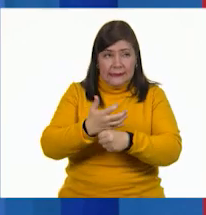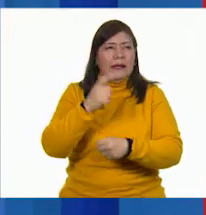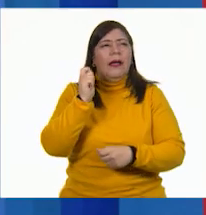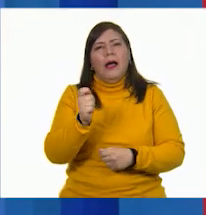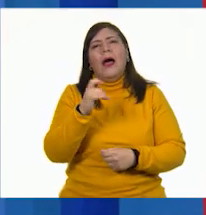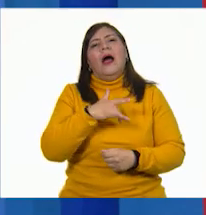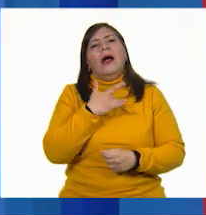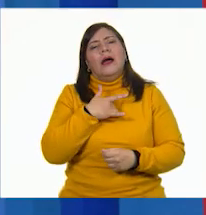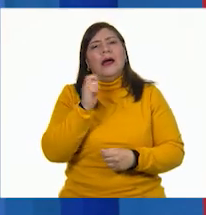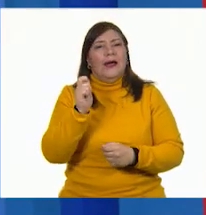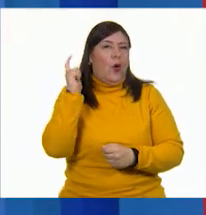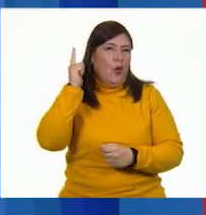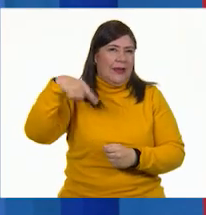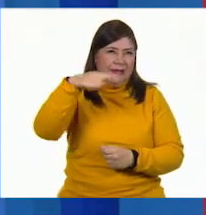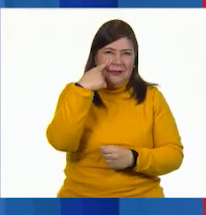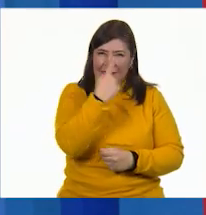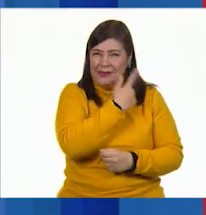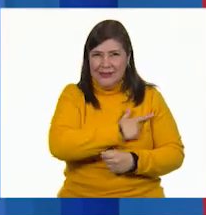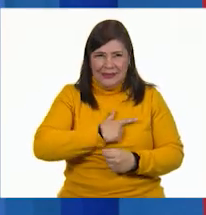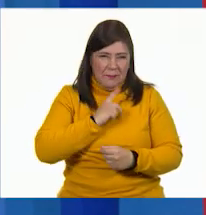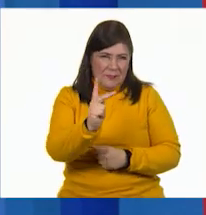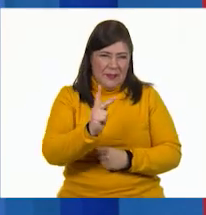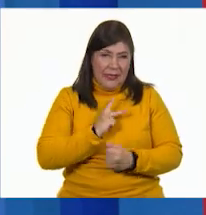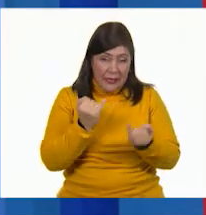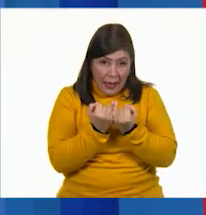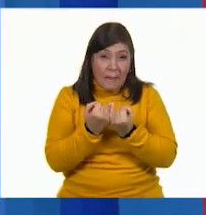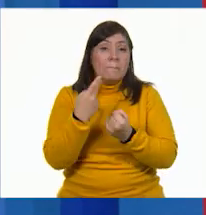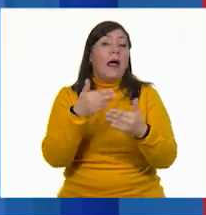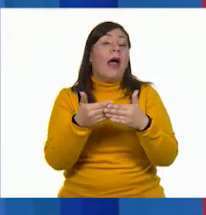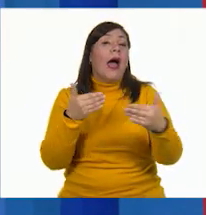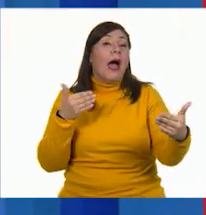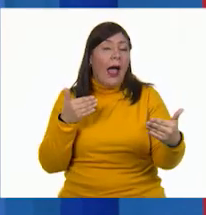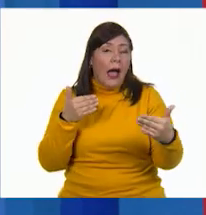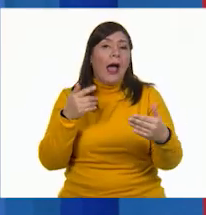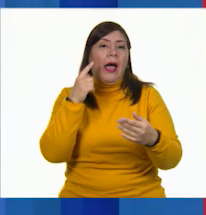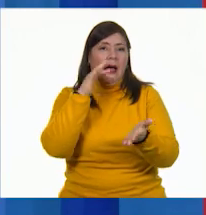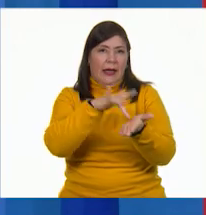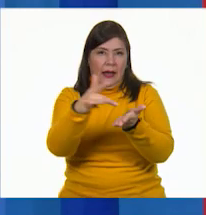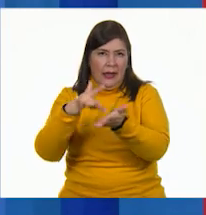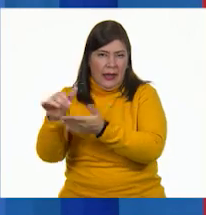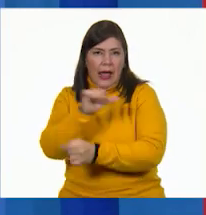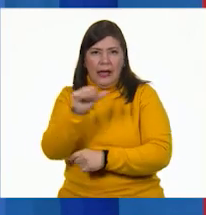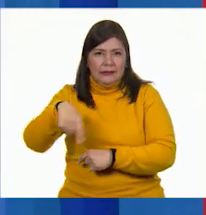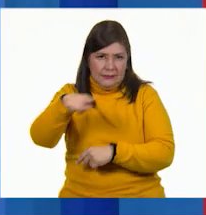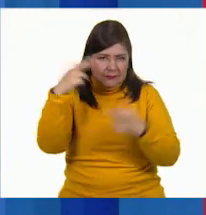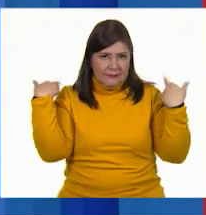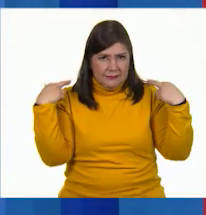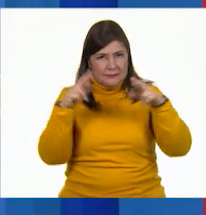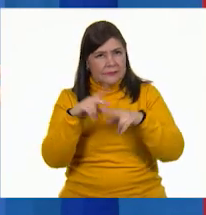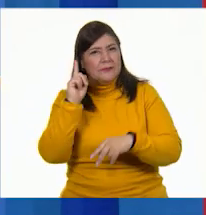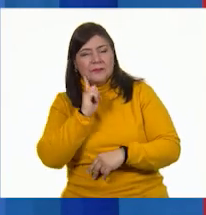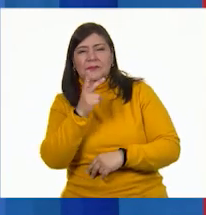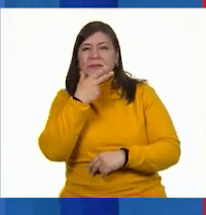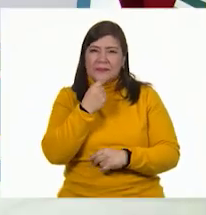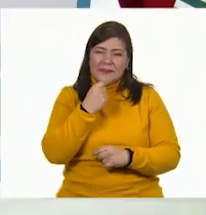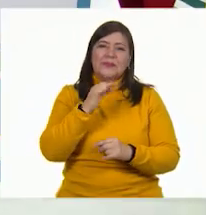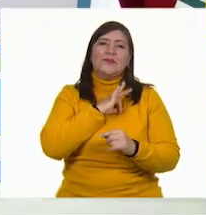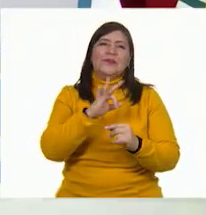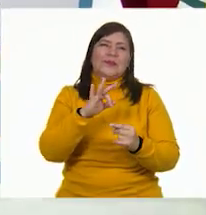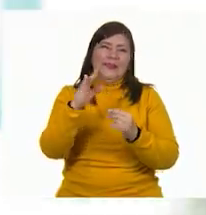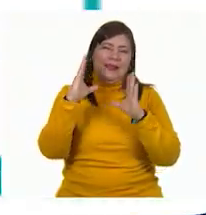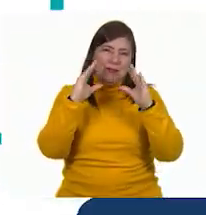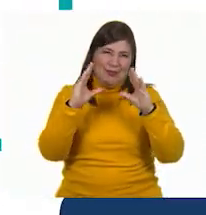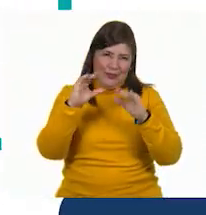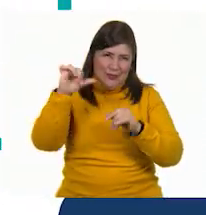disfrutado tanto como nosotros. Pero antes, agradecemos a todas las maestras y maestros que nos acompañaron el día de hoy. ¡Hasta